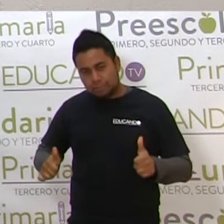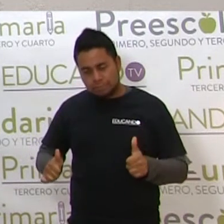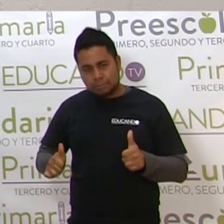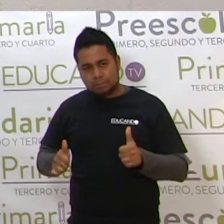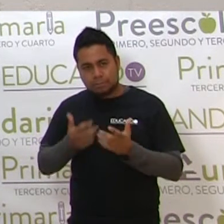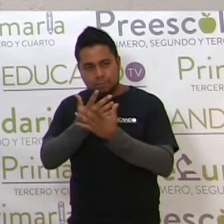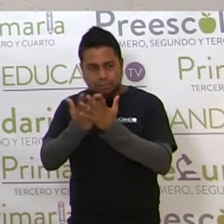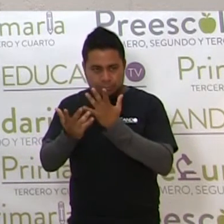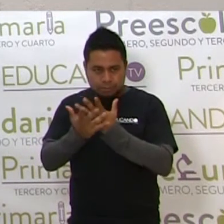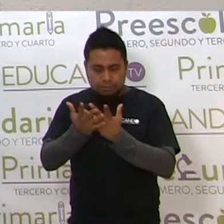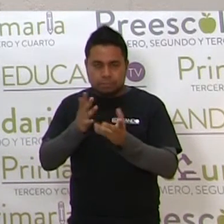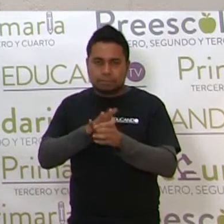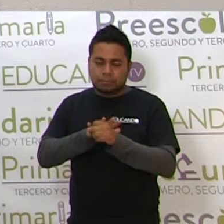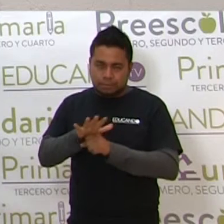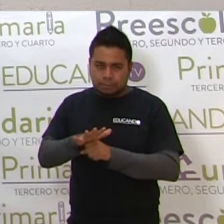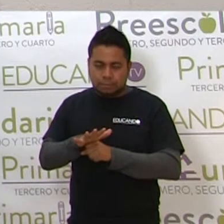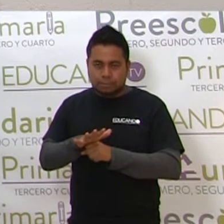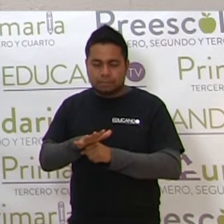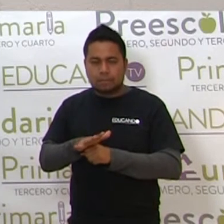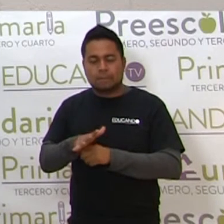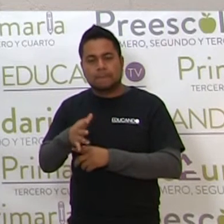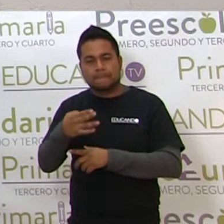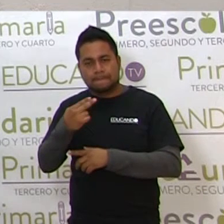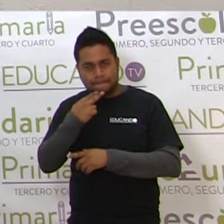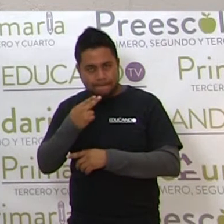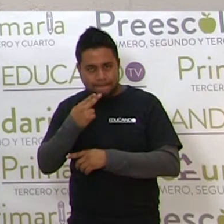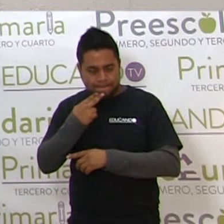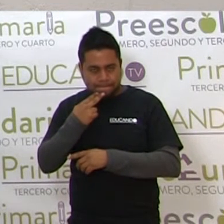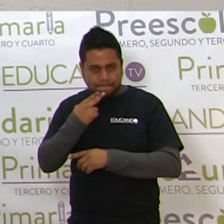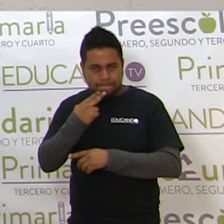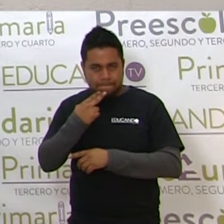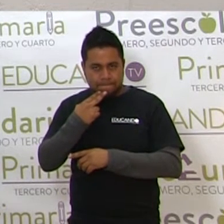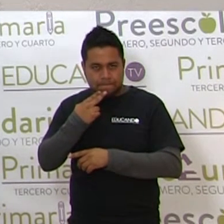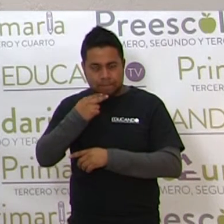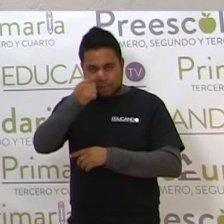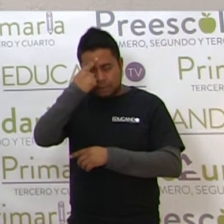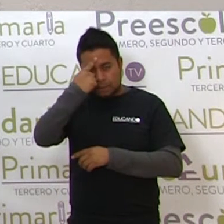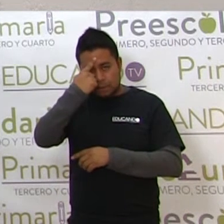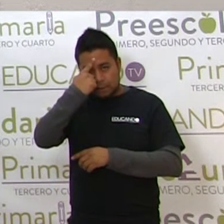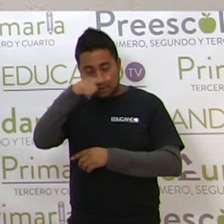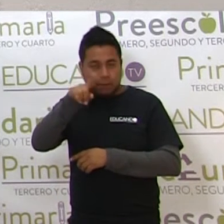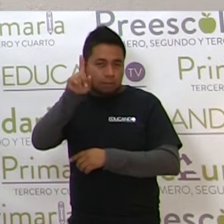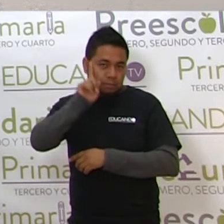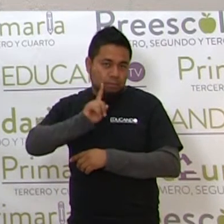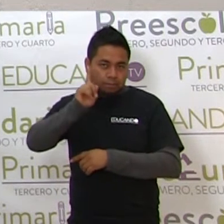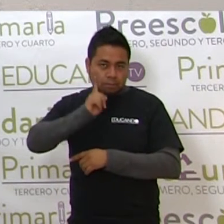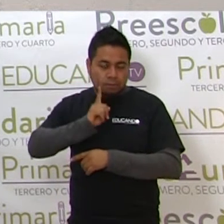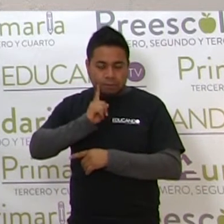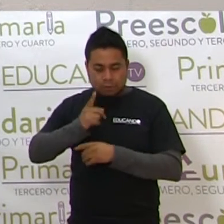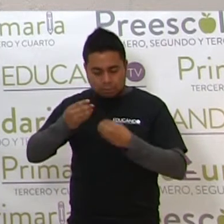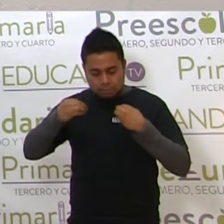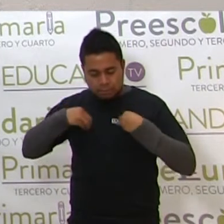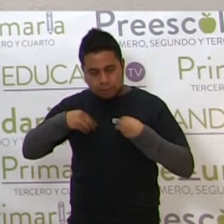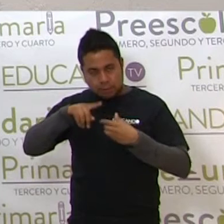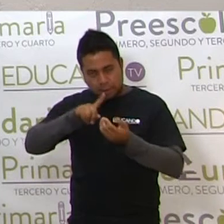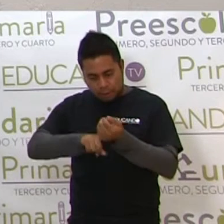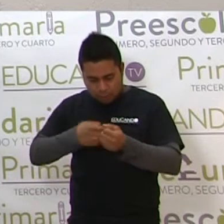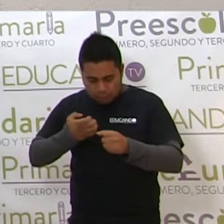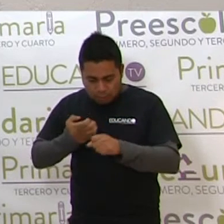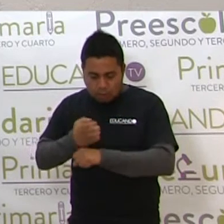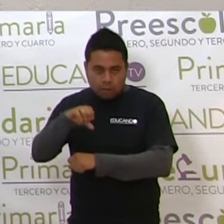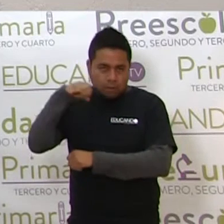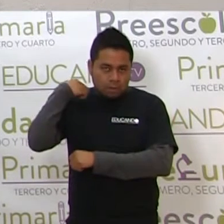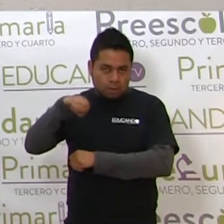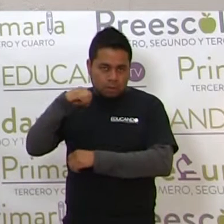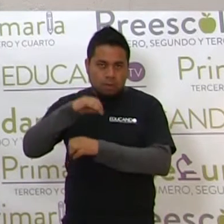una artesanía que usan las mujeres en el estado de Oaxaca que son sus